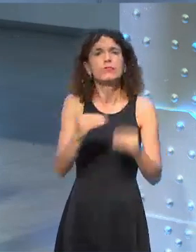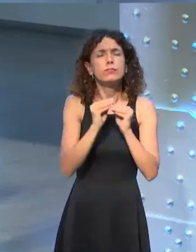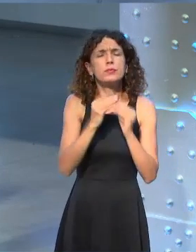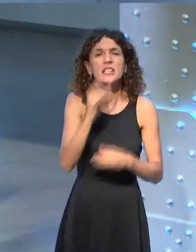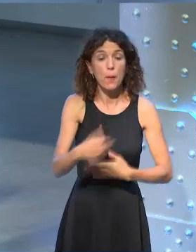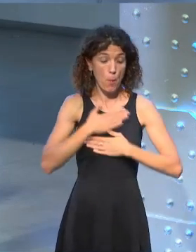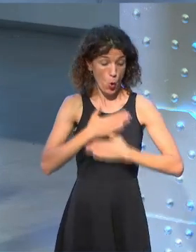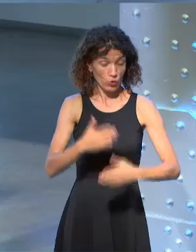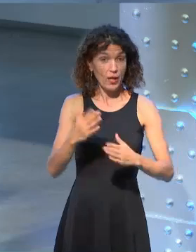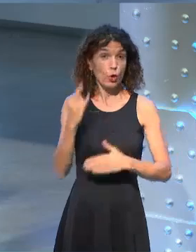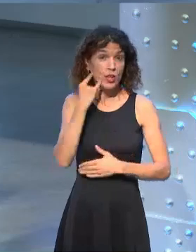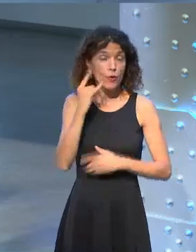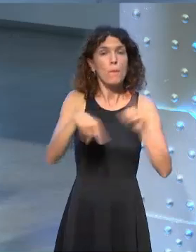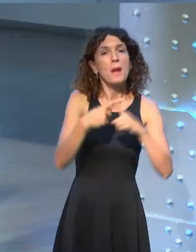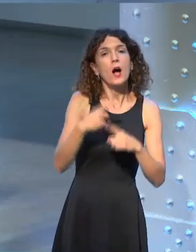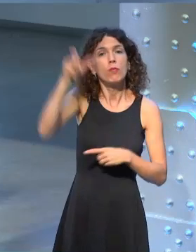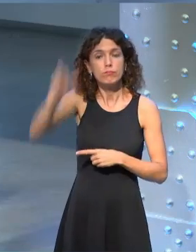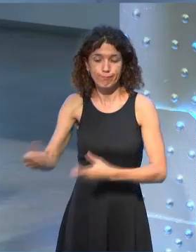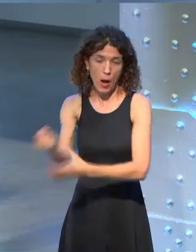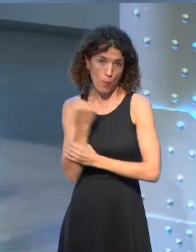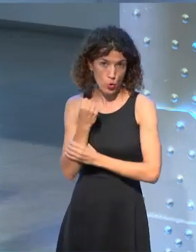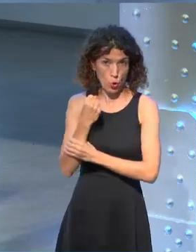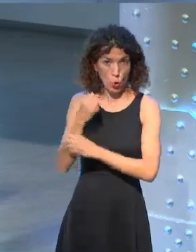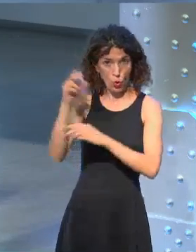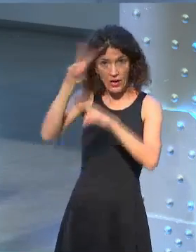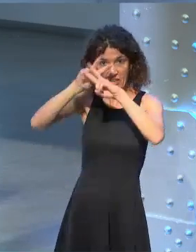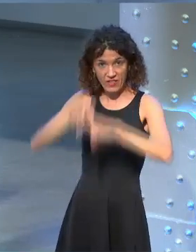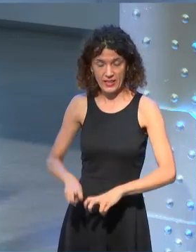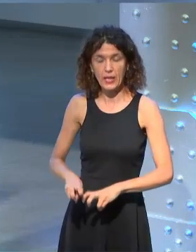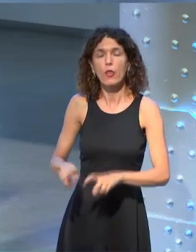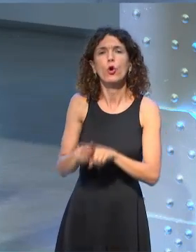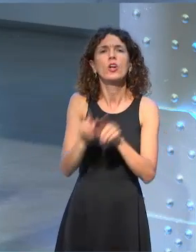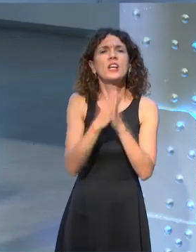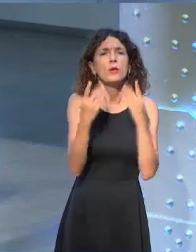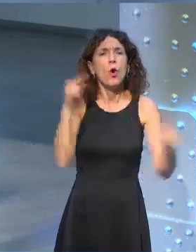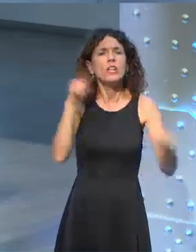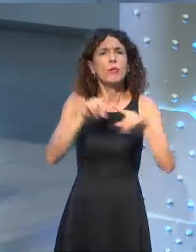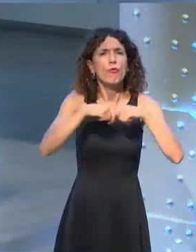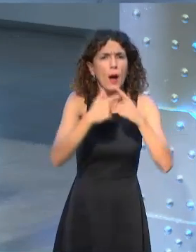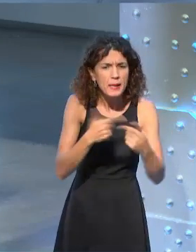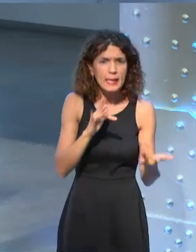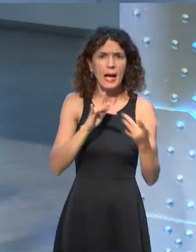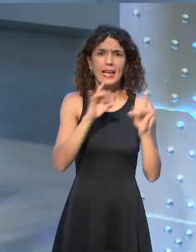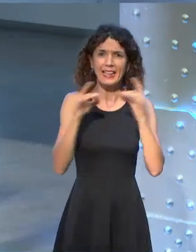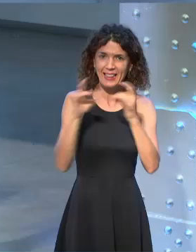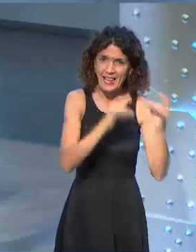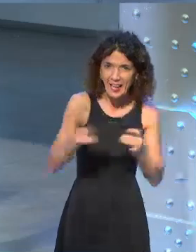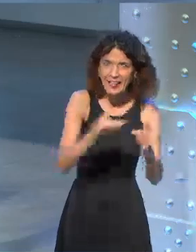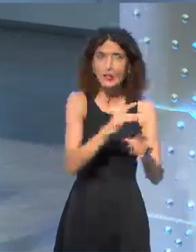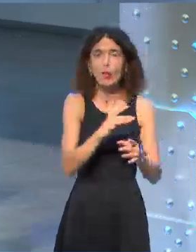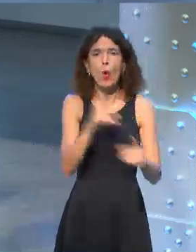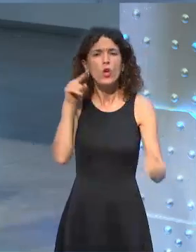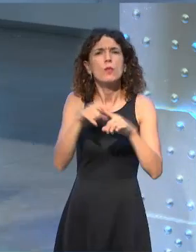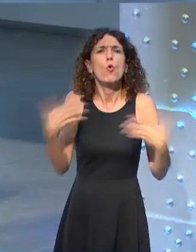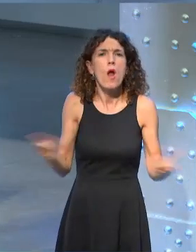voluntarios de Telefónica con ayuda de un investigador. El libro estará dirigido a toda la familia, será interactivo y pretende sobre